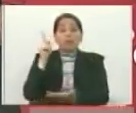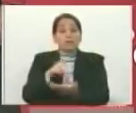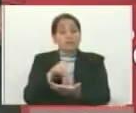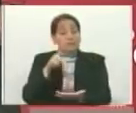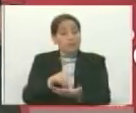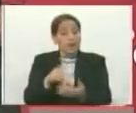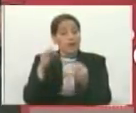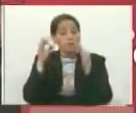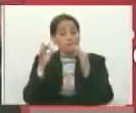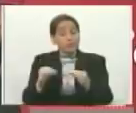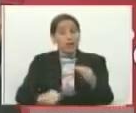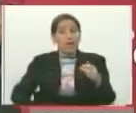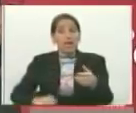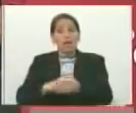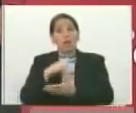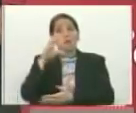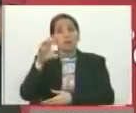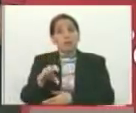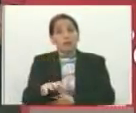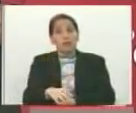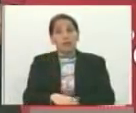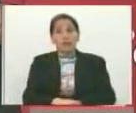golpe.